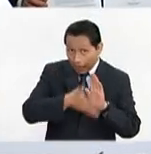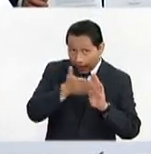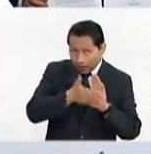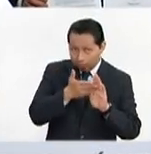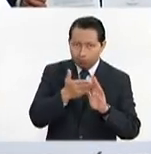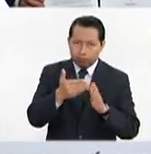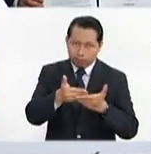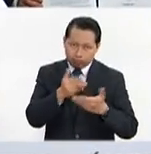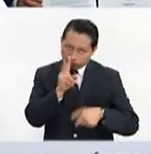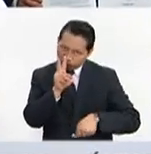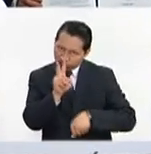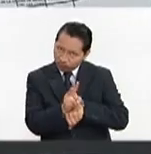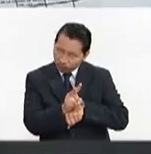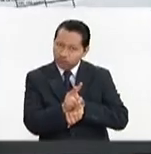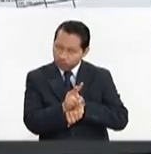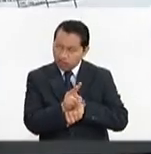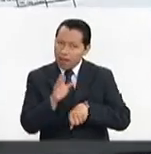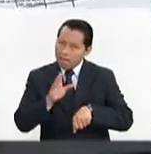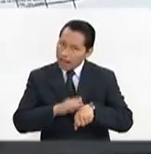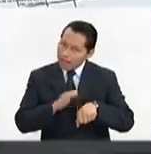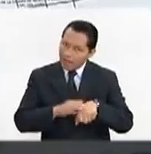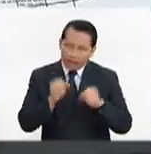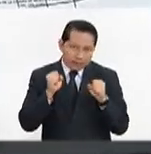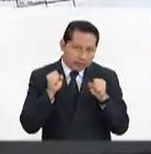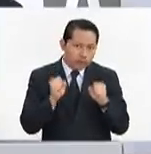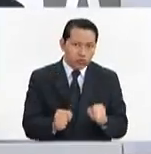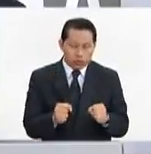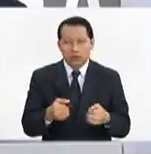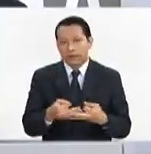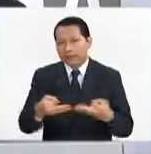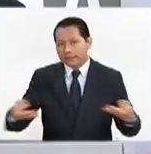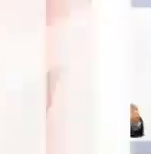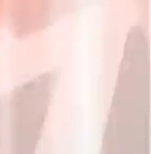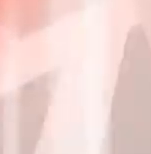materia, revisión de protocolos de seguridad y cultura de uso de seguros.